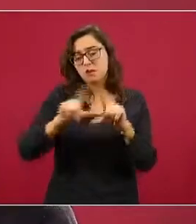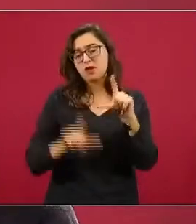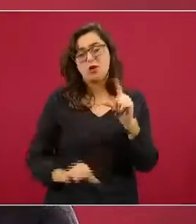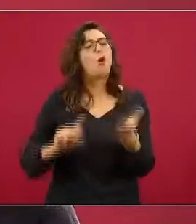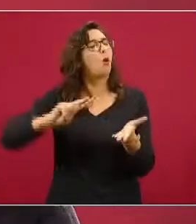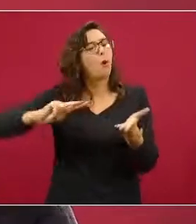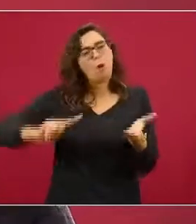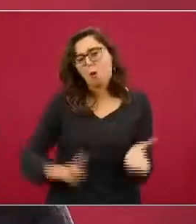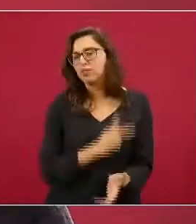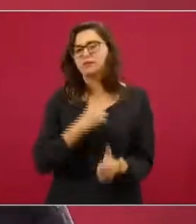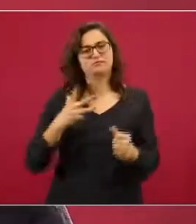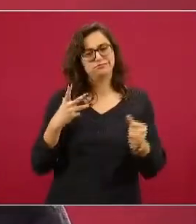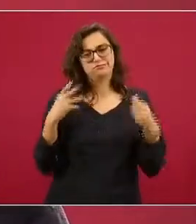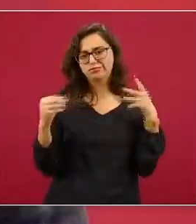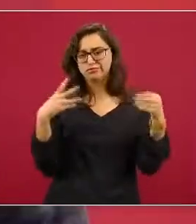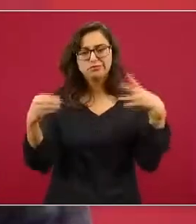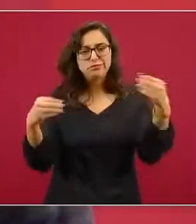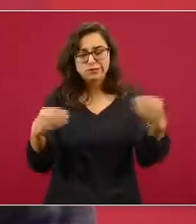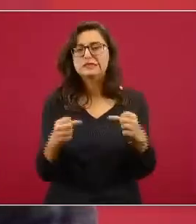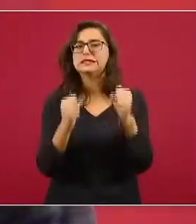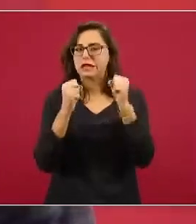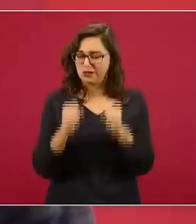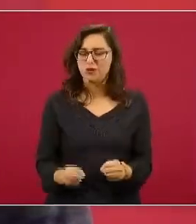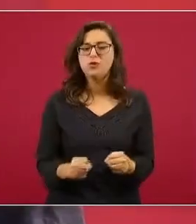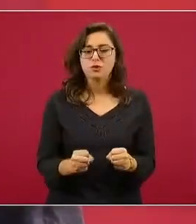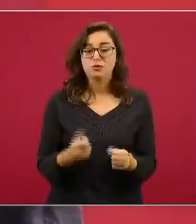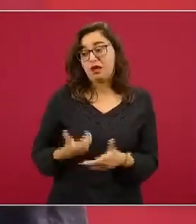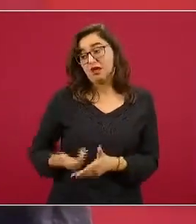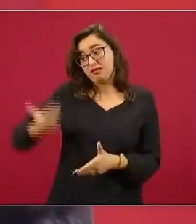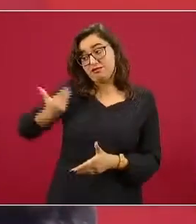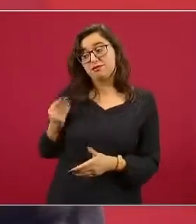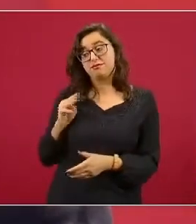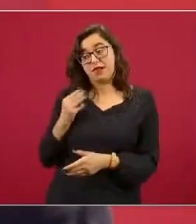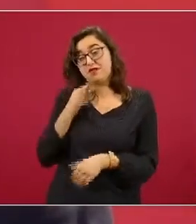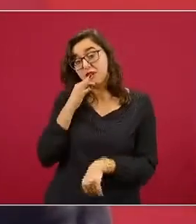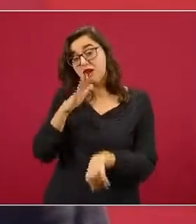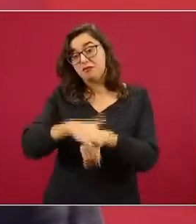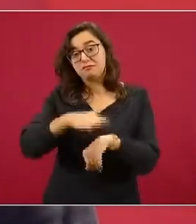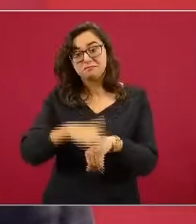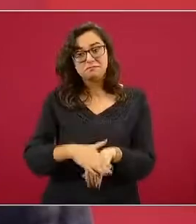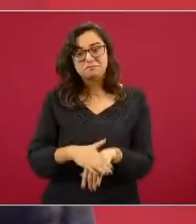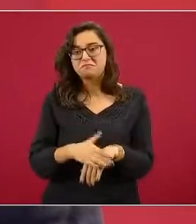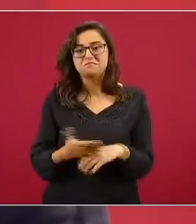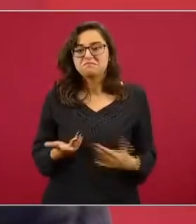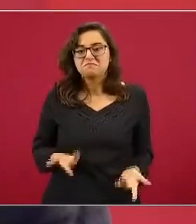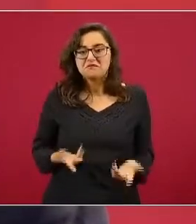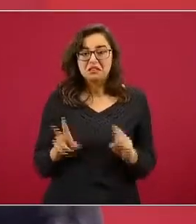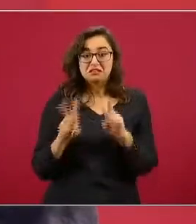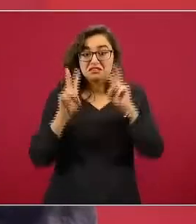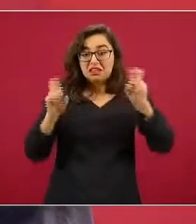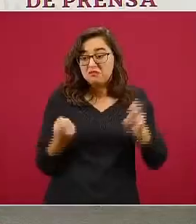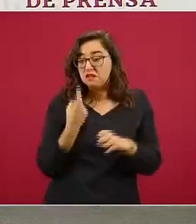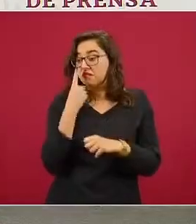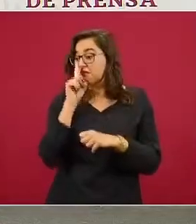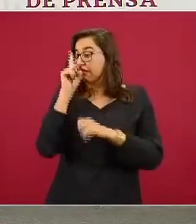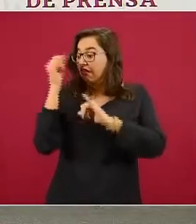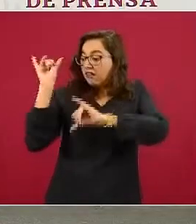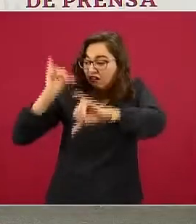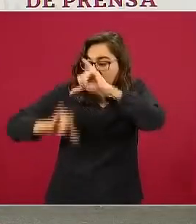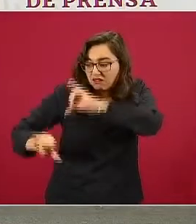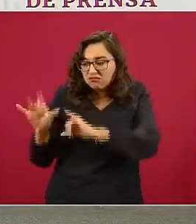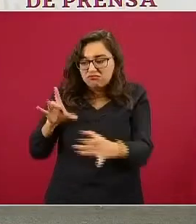lo hemos venido diciendo desde mayo, y veremos que no hay relación directa entre hacer